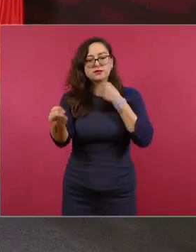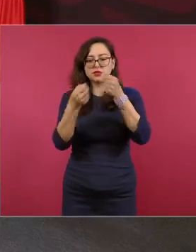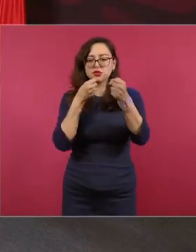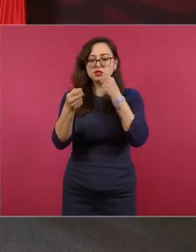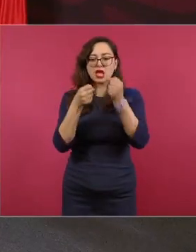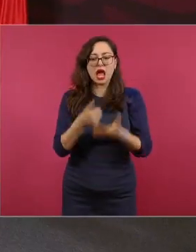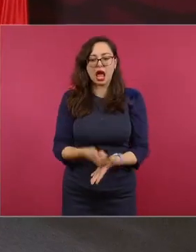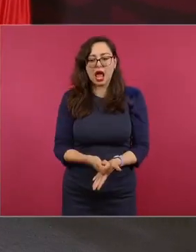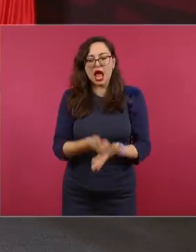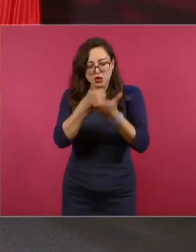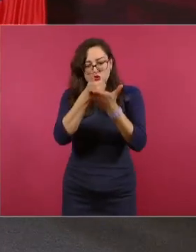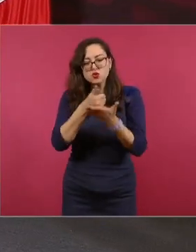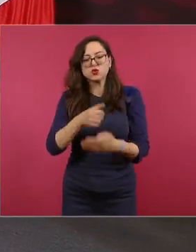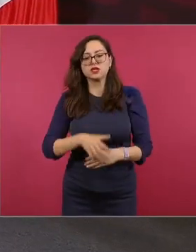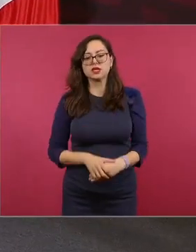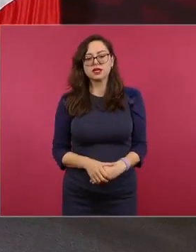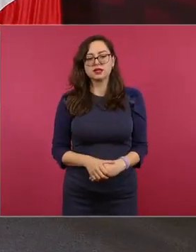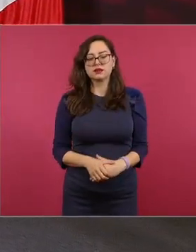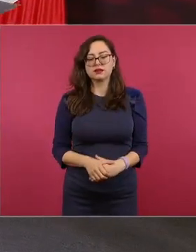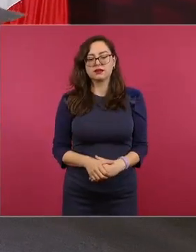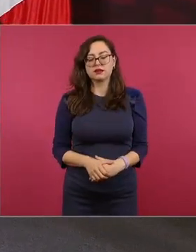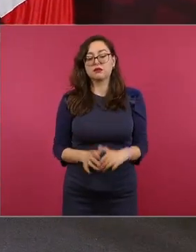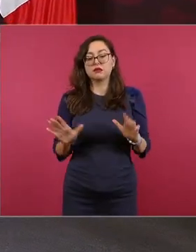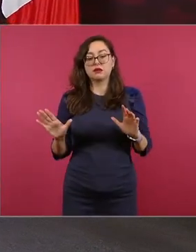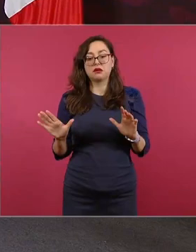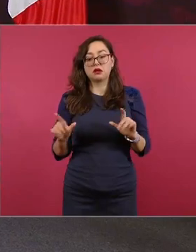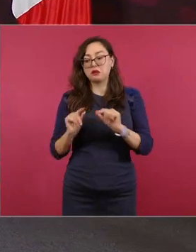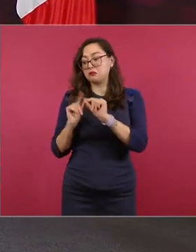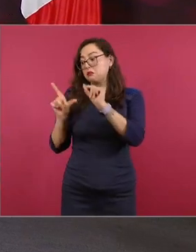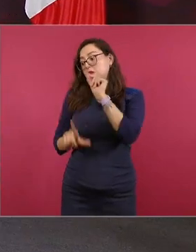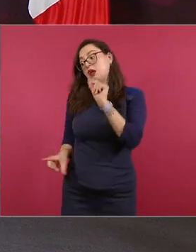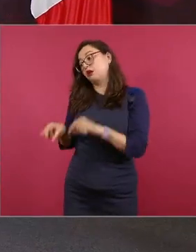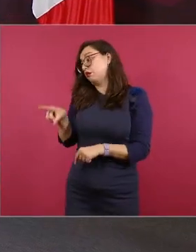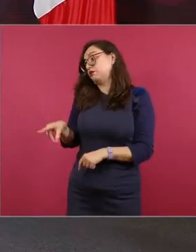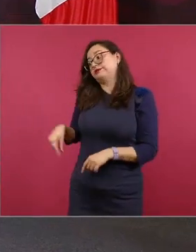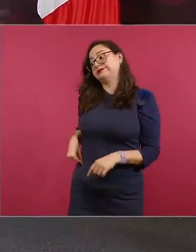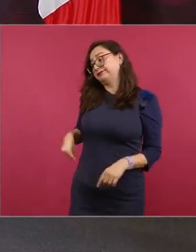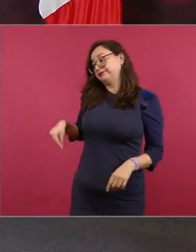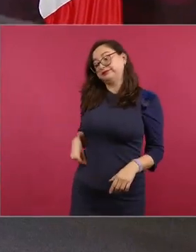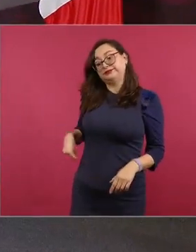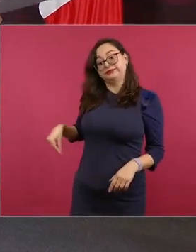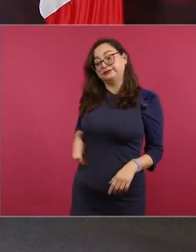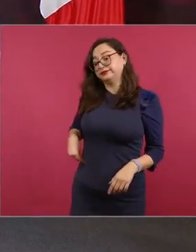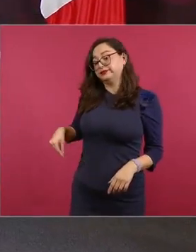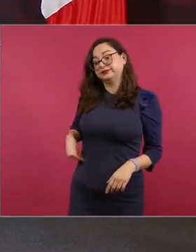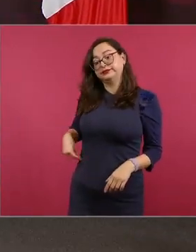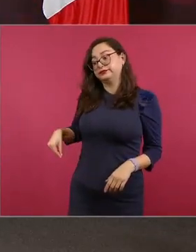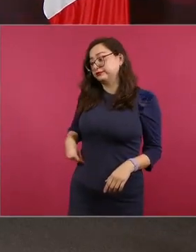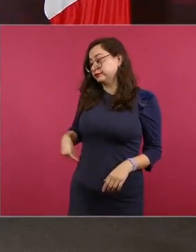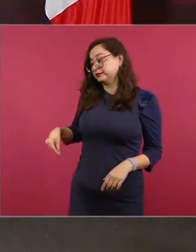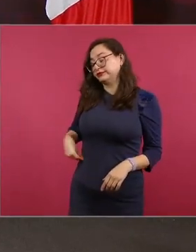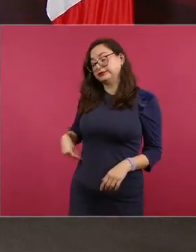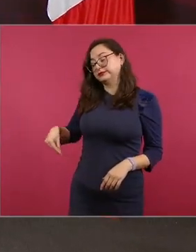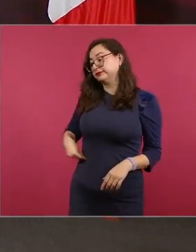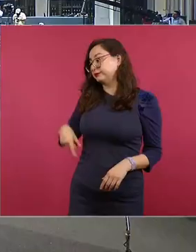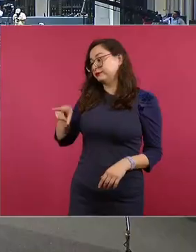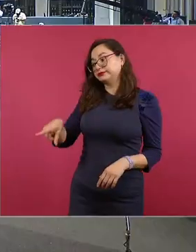no volteen a ver también como medios nada más a México para ver el problema del